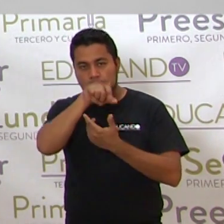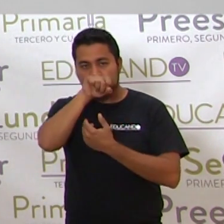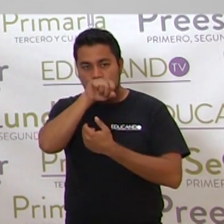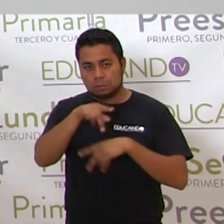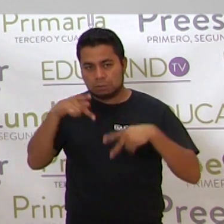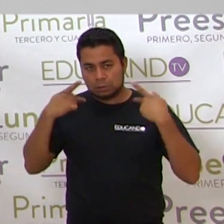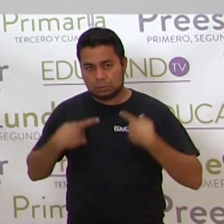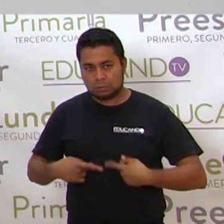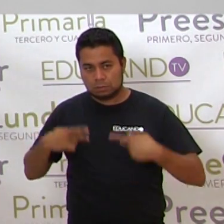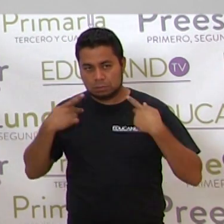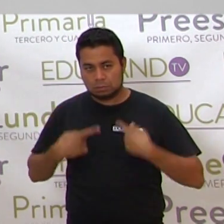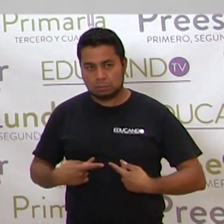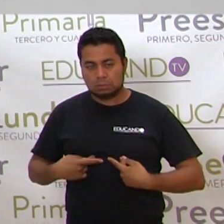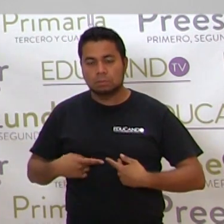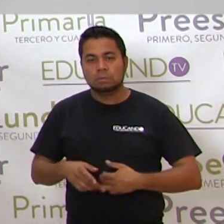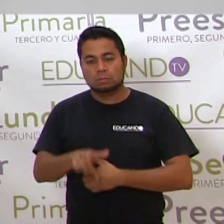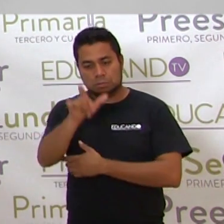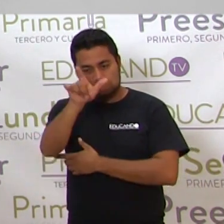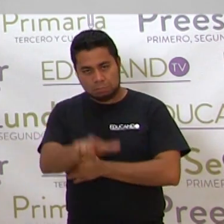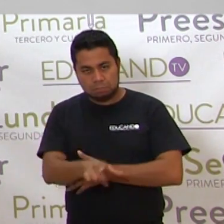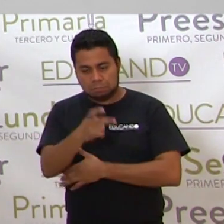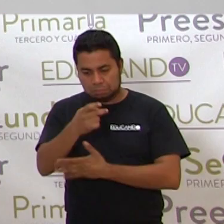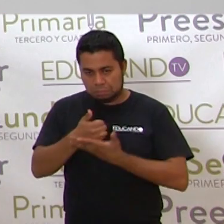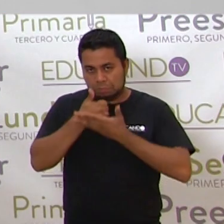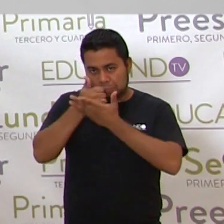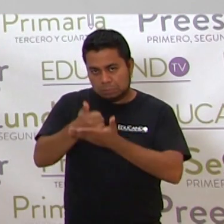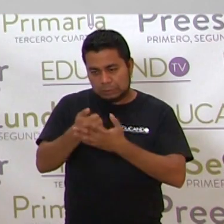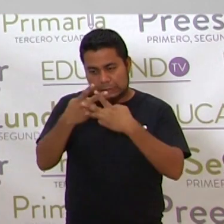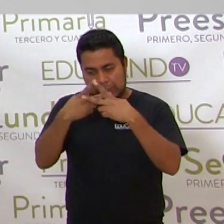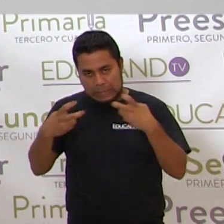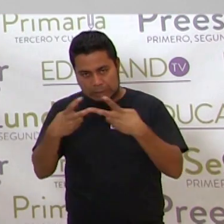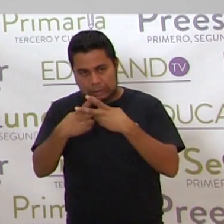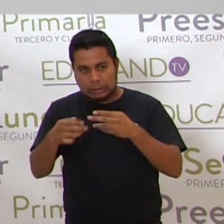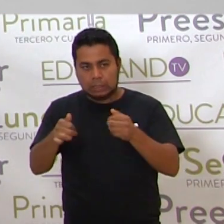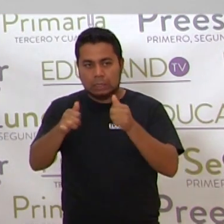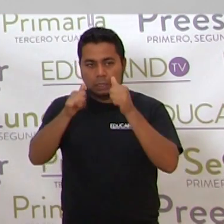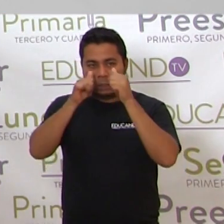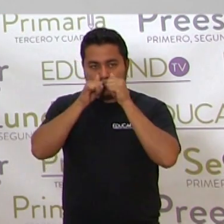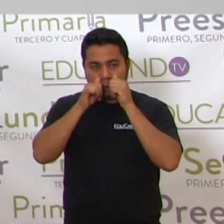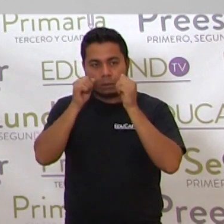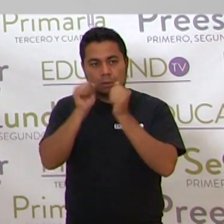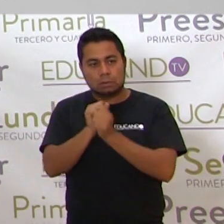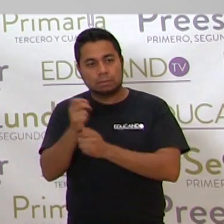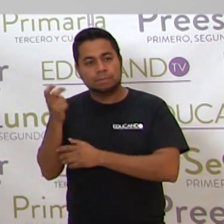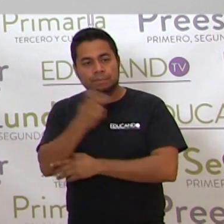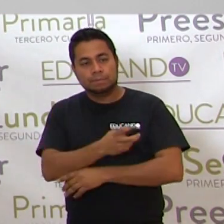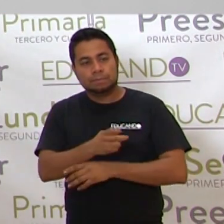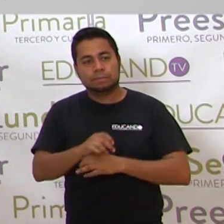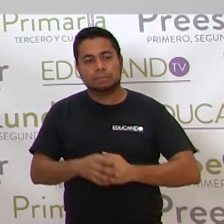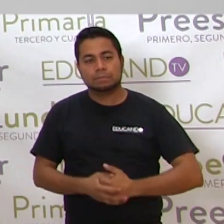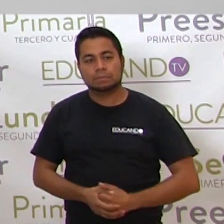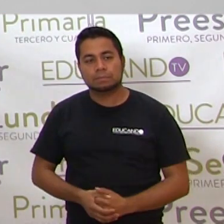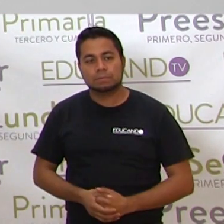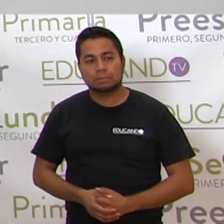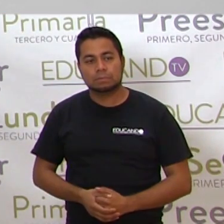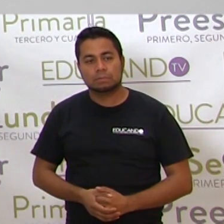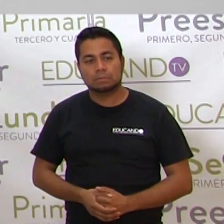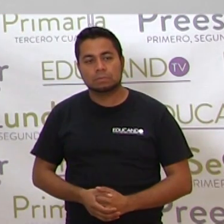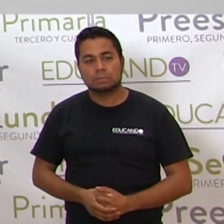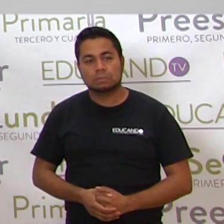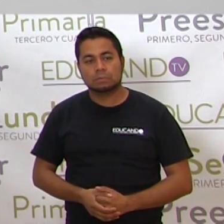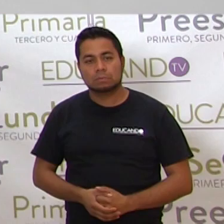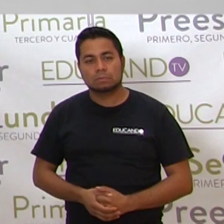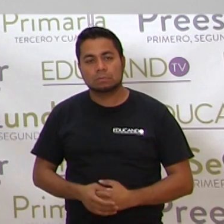personas. ¿Bien? Mucha atención con esta parte, porque